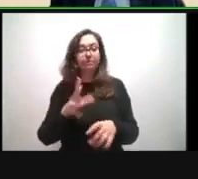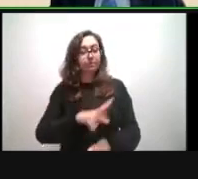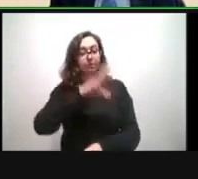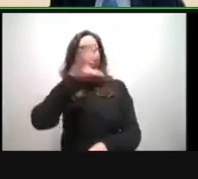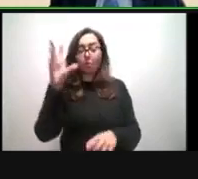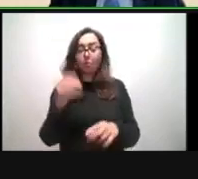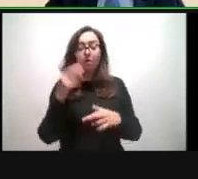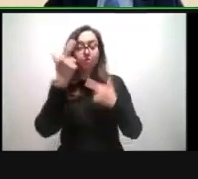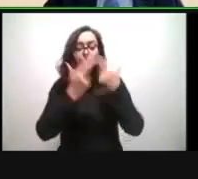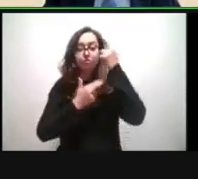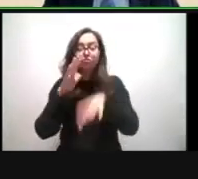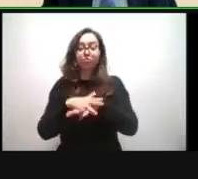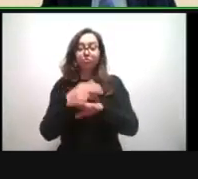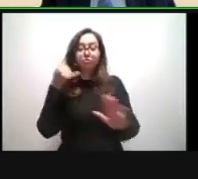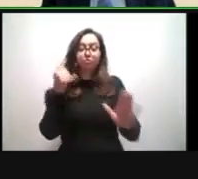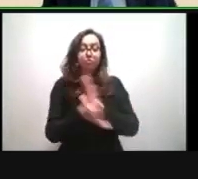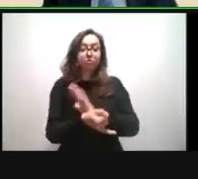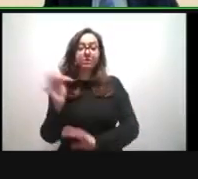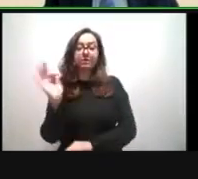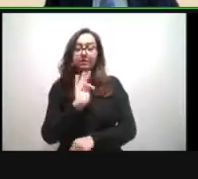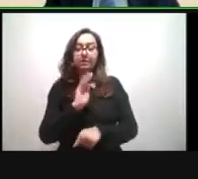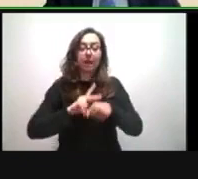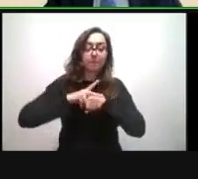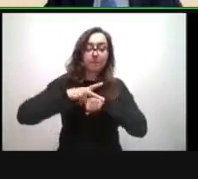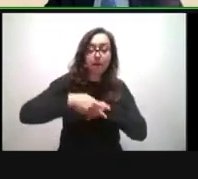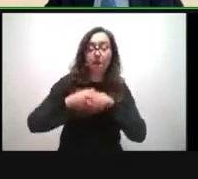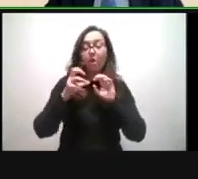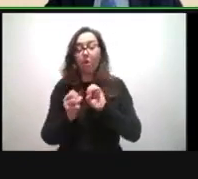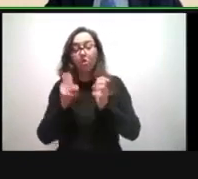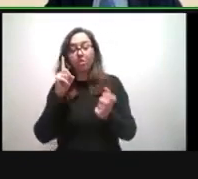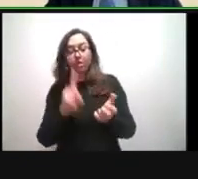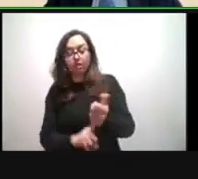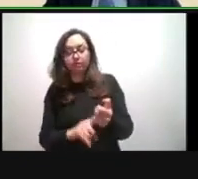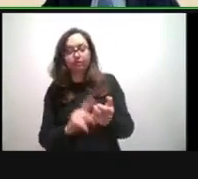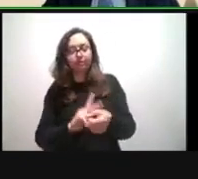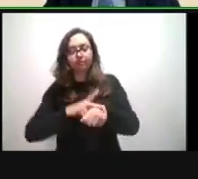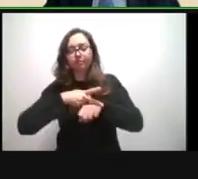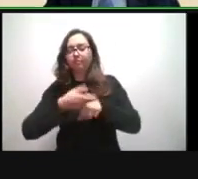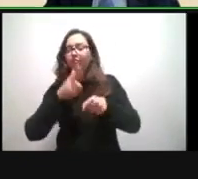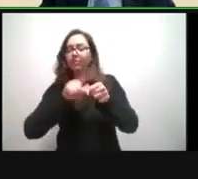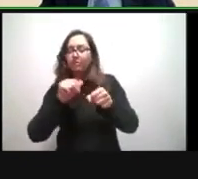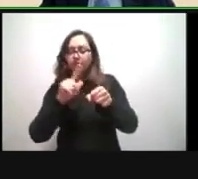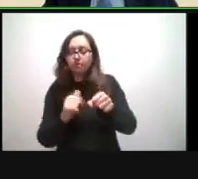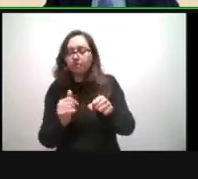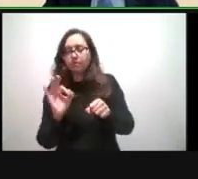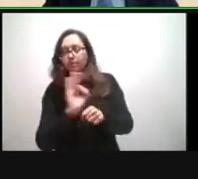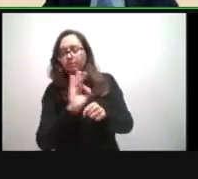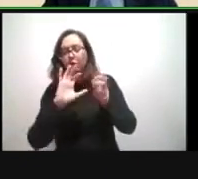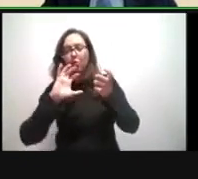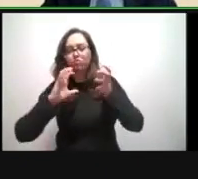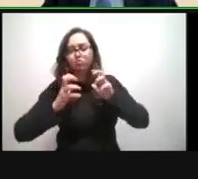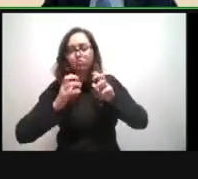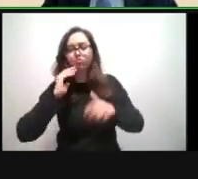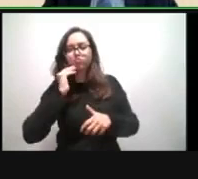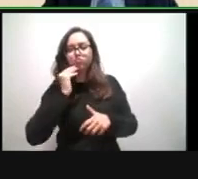algo más que la piel afectada. La coloración de la piel, la presencia de alguna deformidad, el que existan movimientos